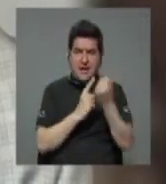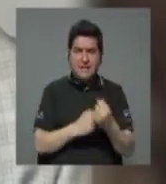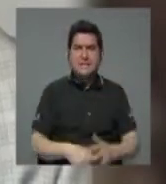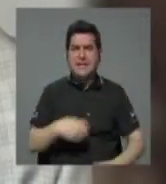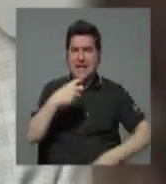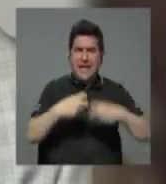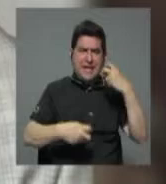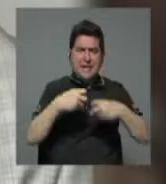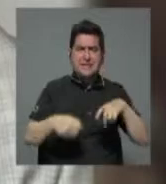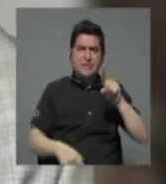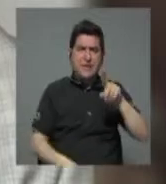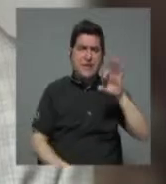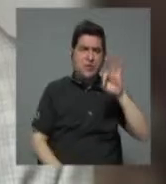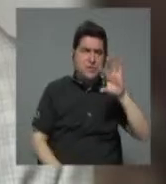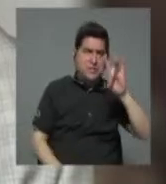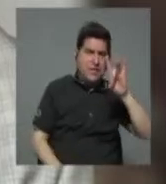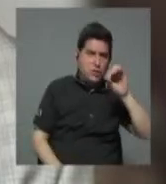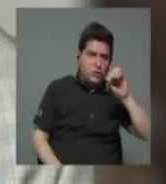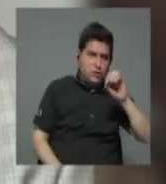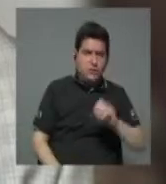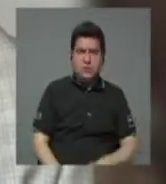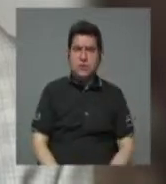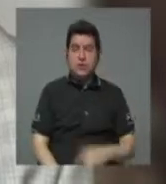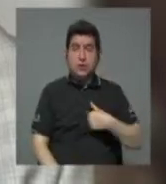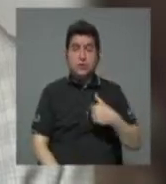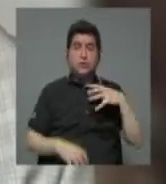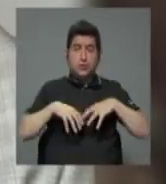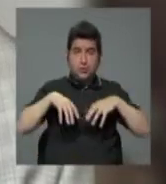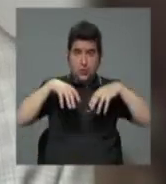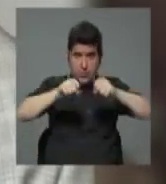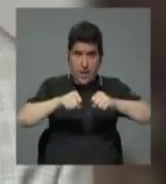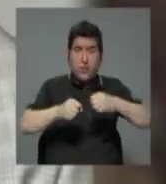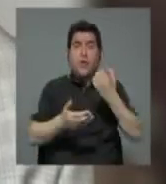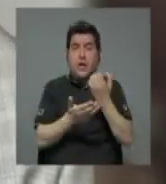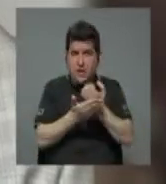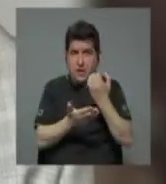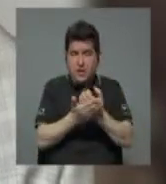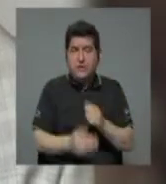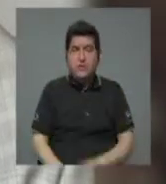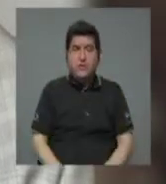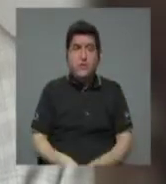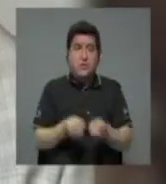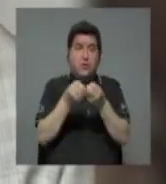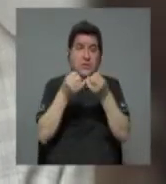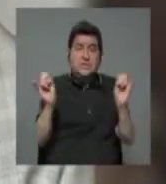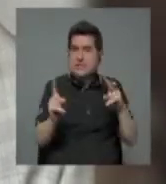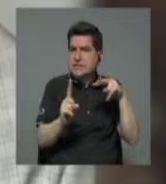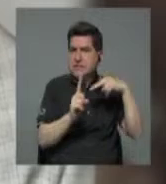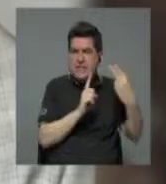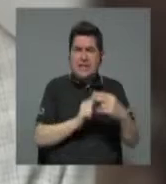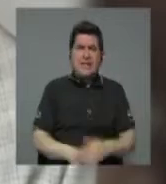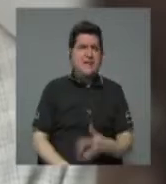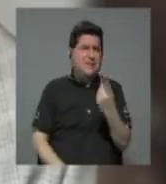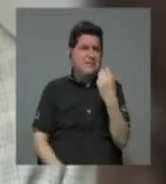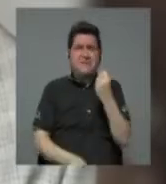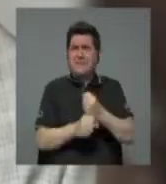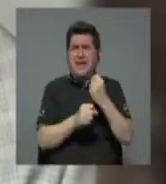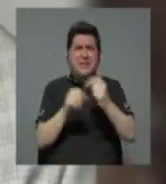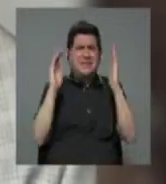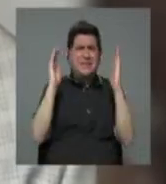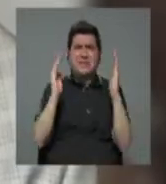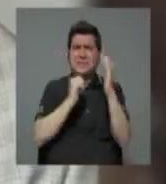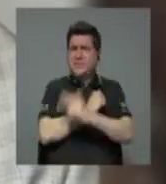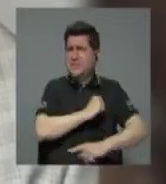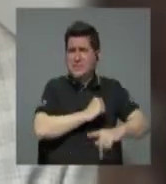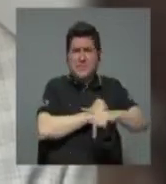crisis de 1980, graduado de economía, sin mucha perspectiva, con un desempleo tremendo del